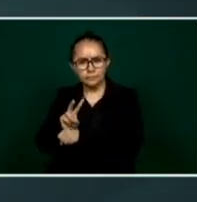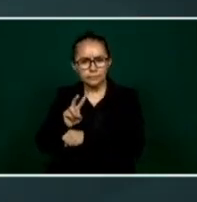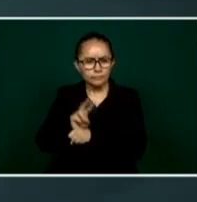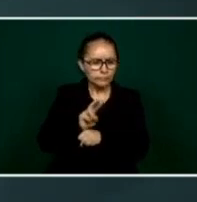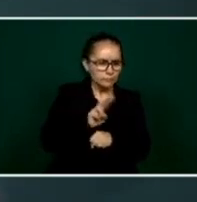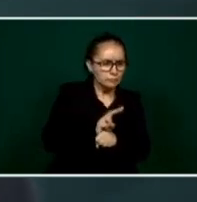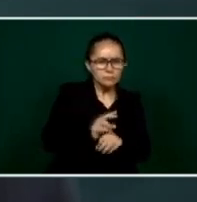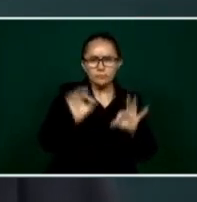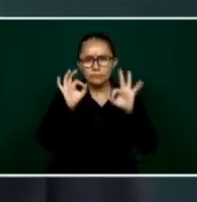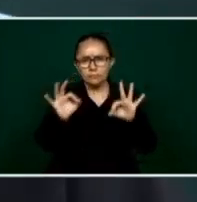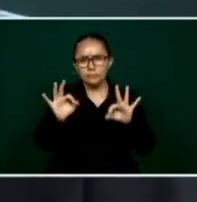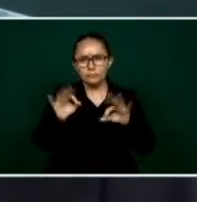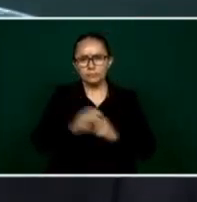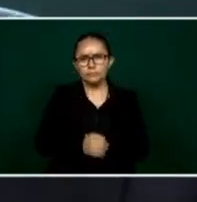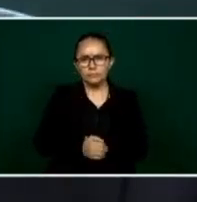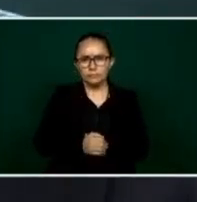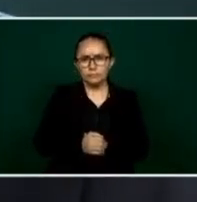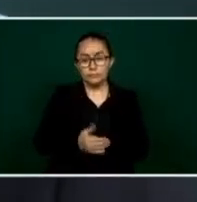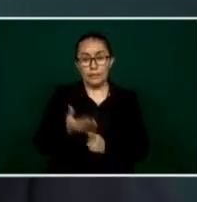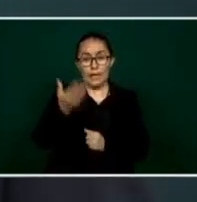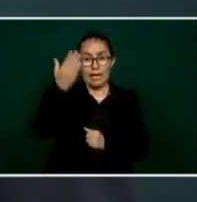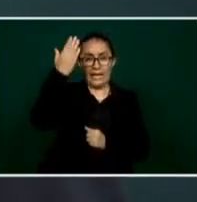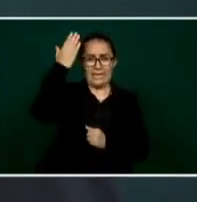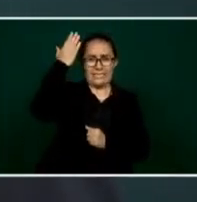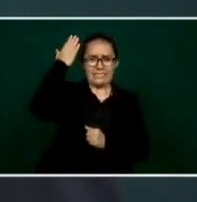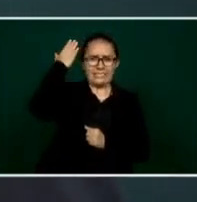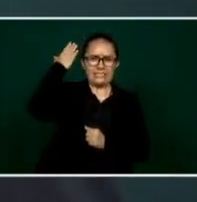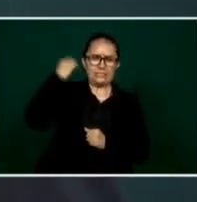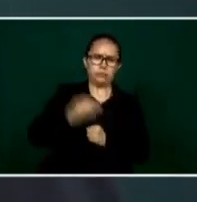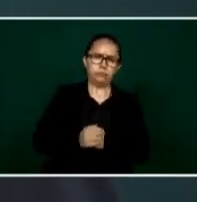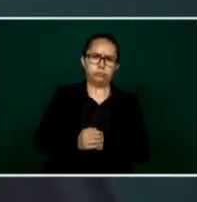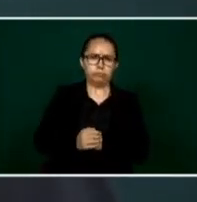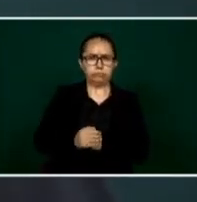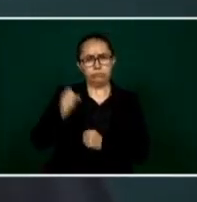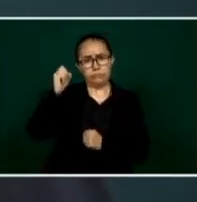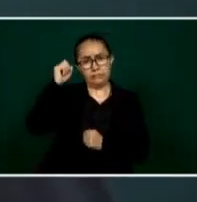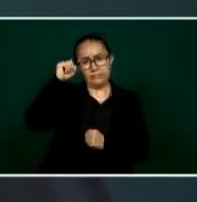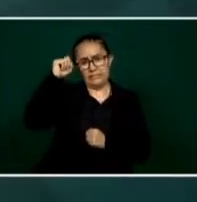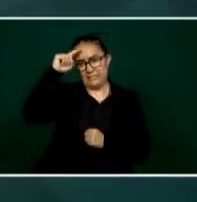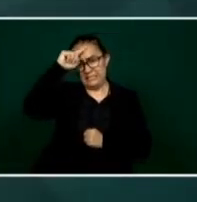Desde luego, vivieron tiempos muy difíciles,